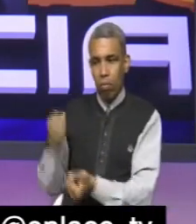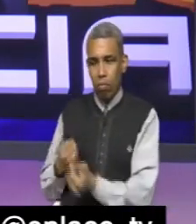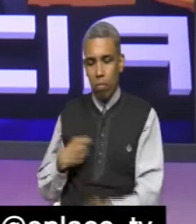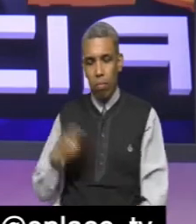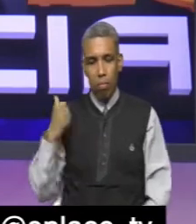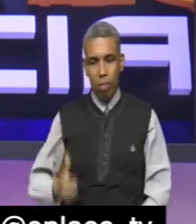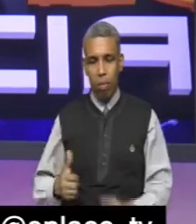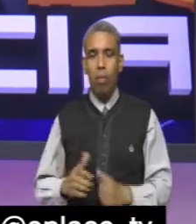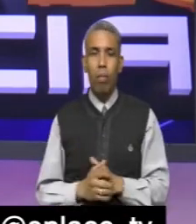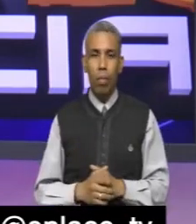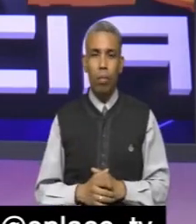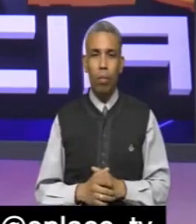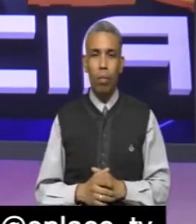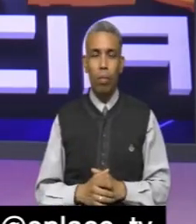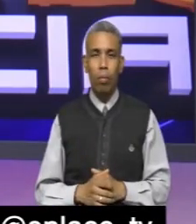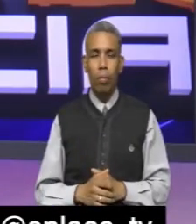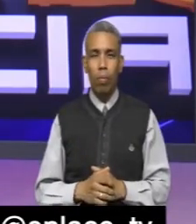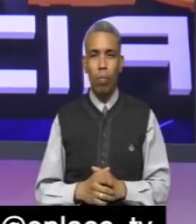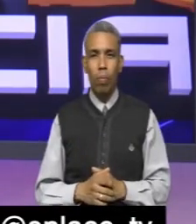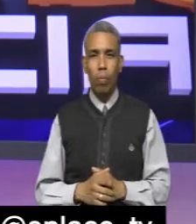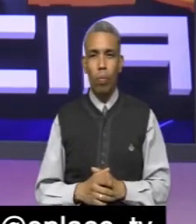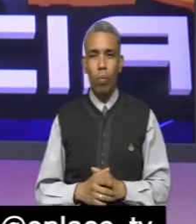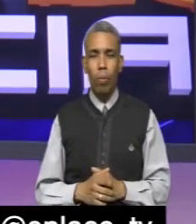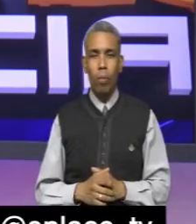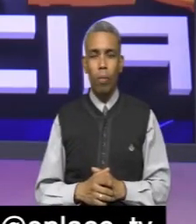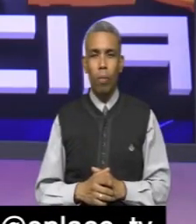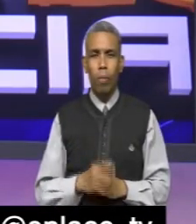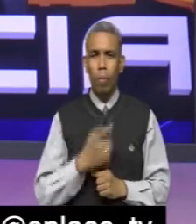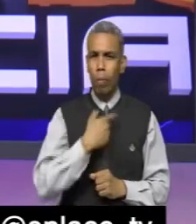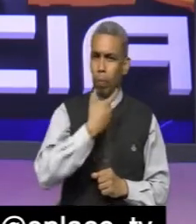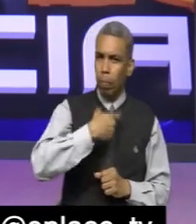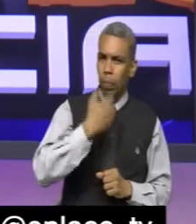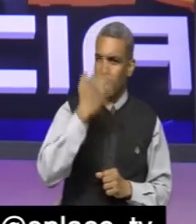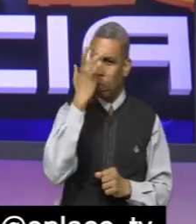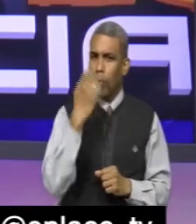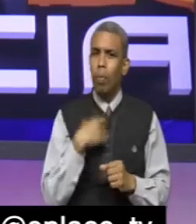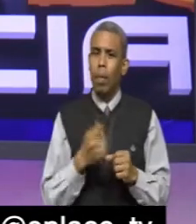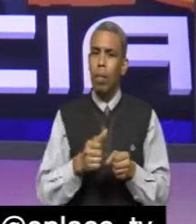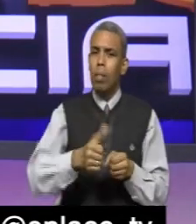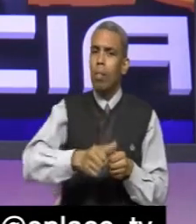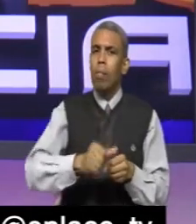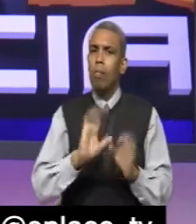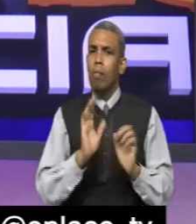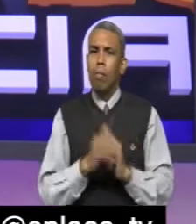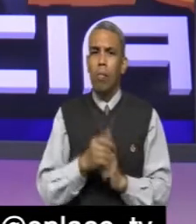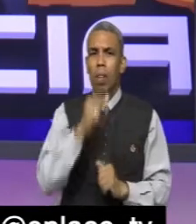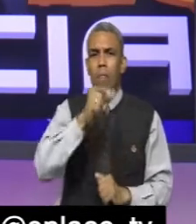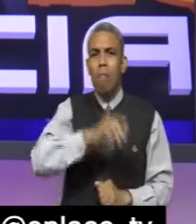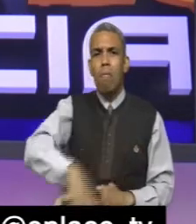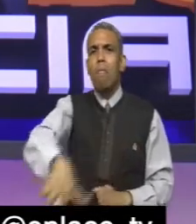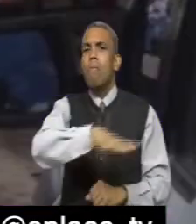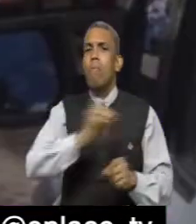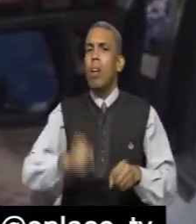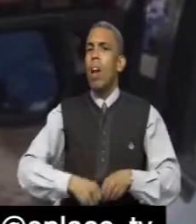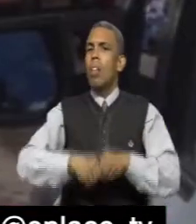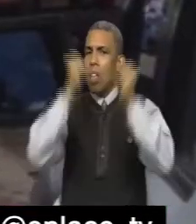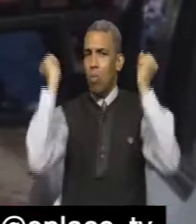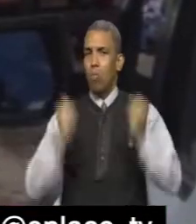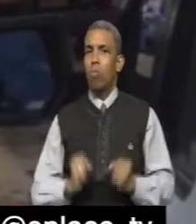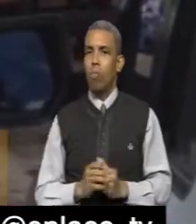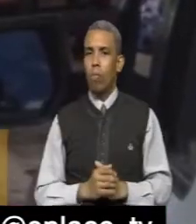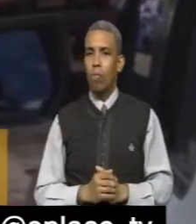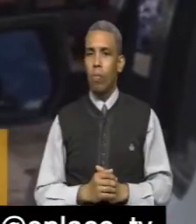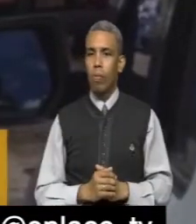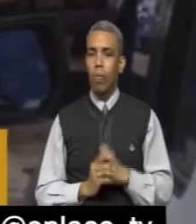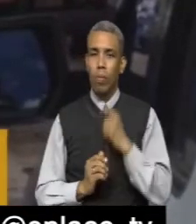compañía petrolera para reparar el daño. Aseguran que la empresa de petróleos le dañó la finca. John Jairo